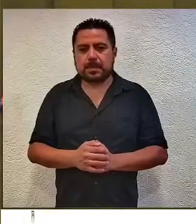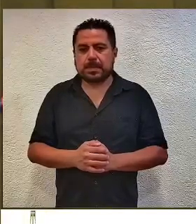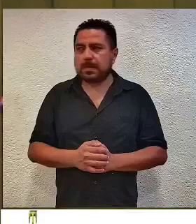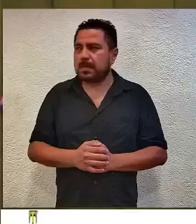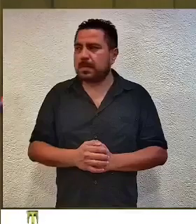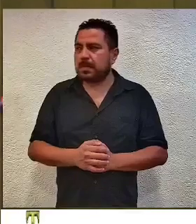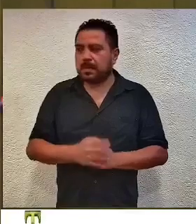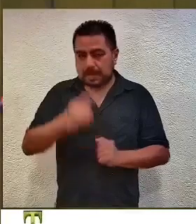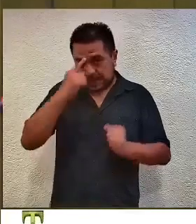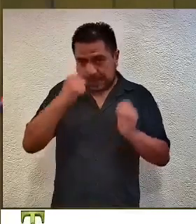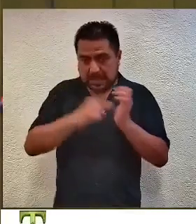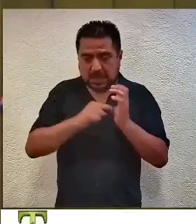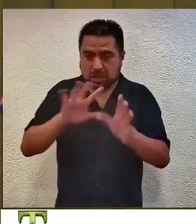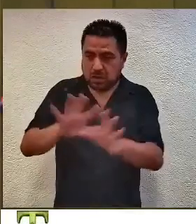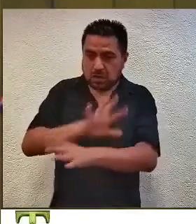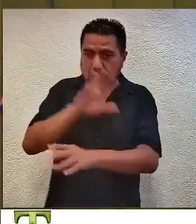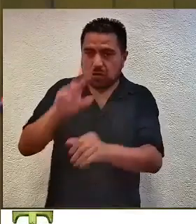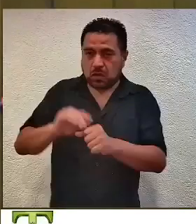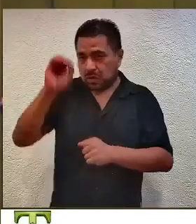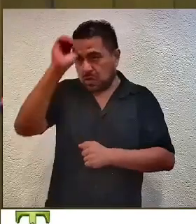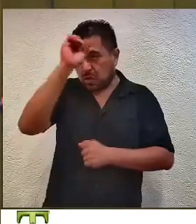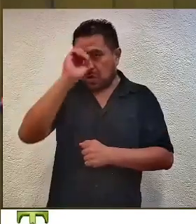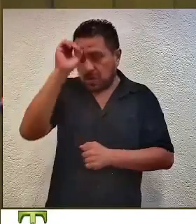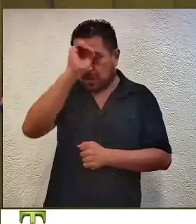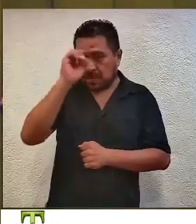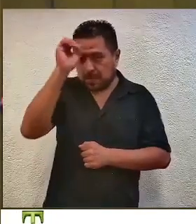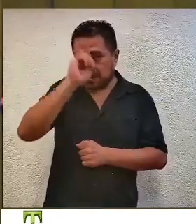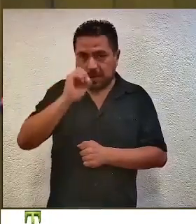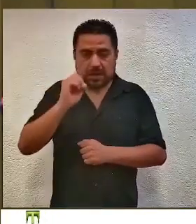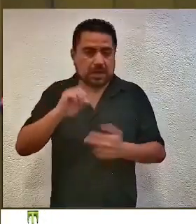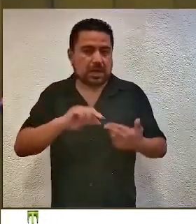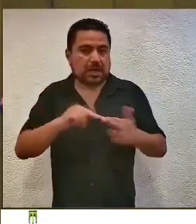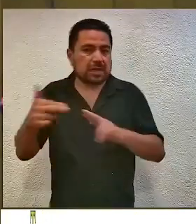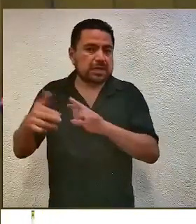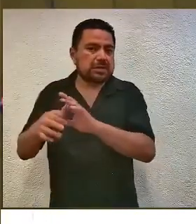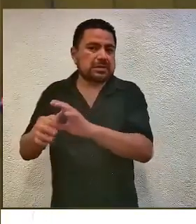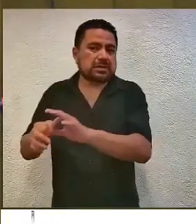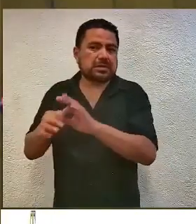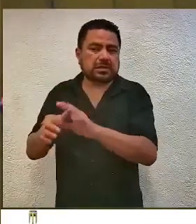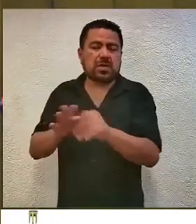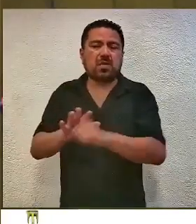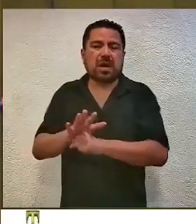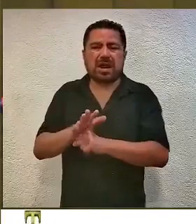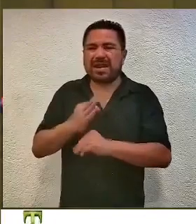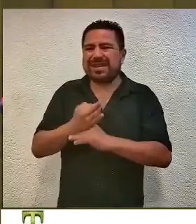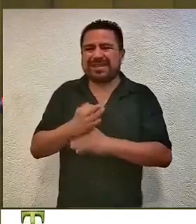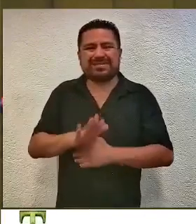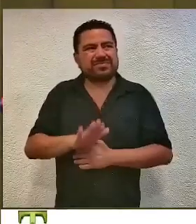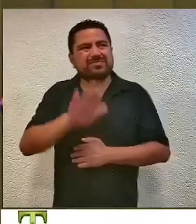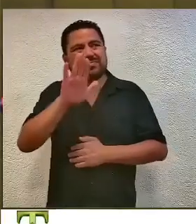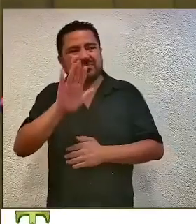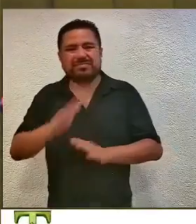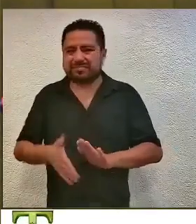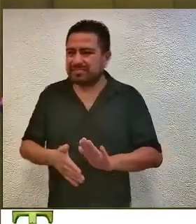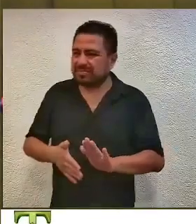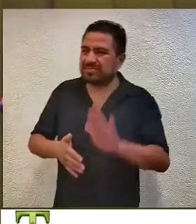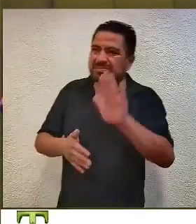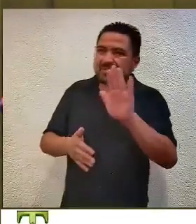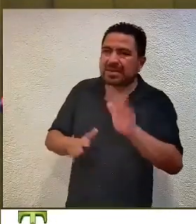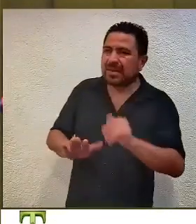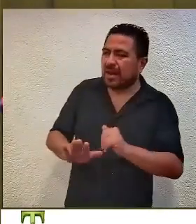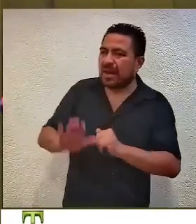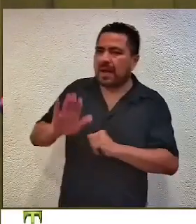Creo que todas las opiniones en relación a las intervenciones de